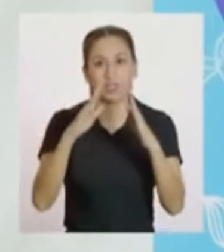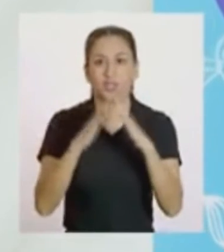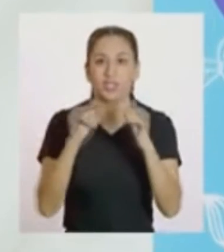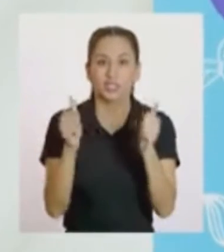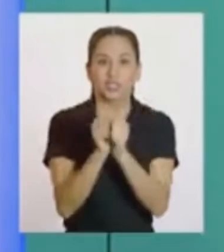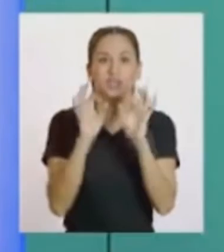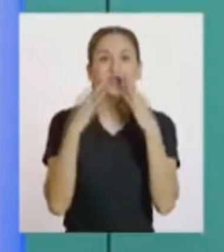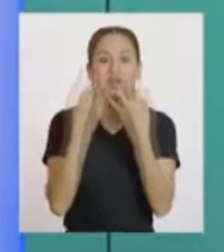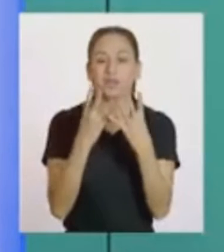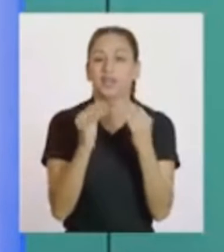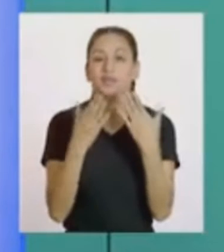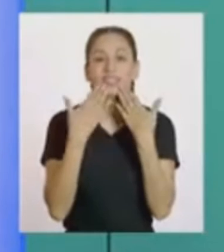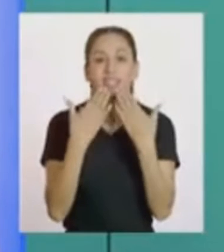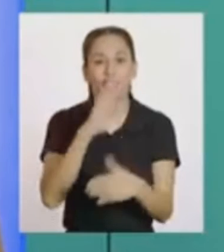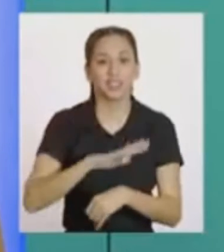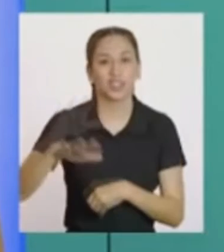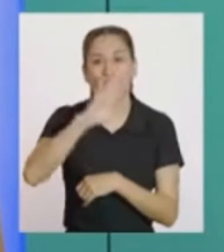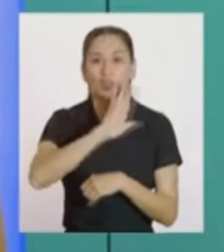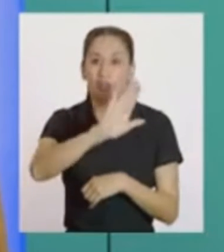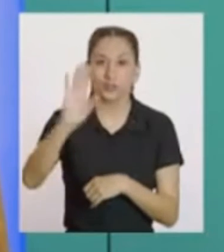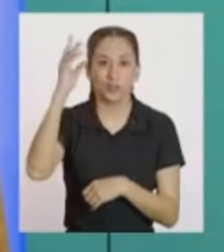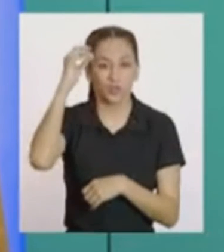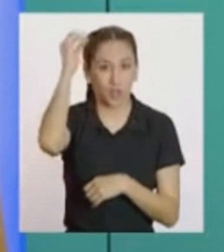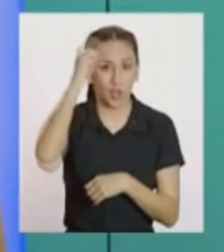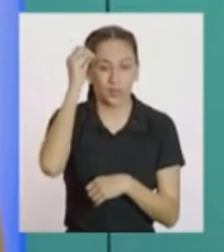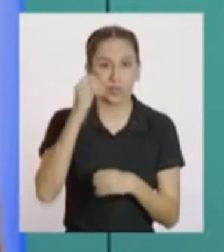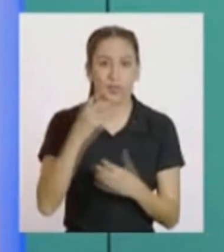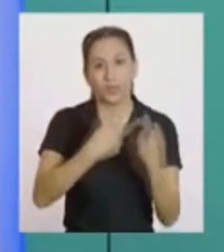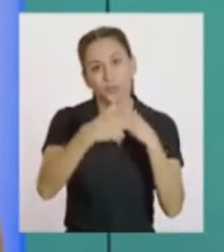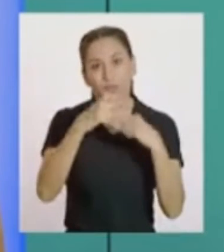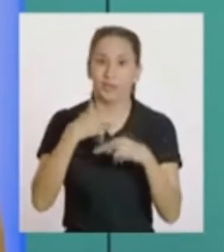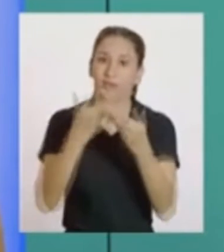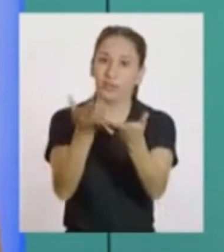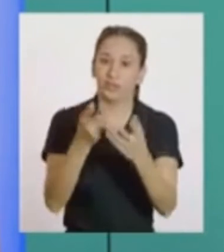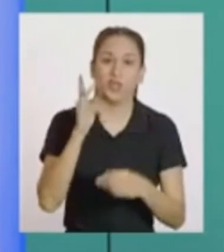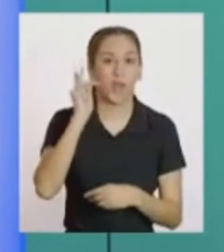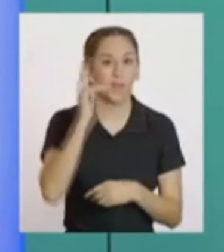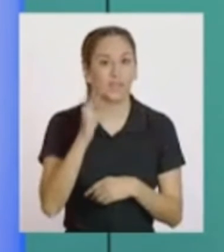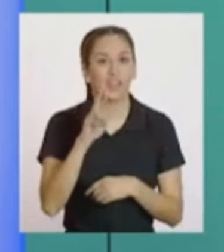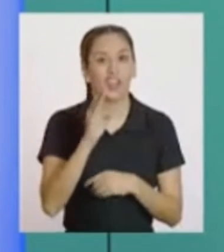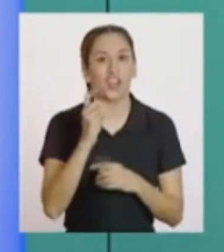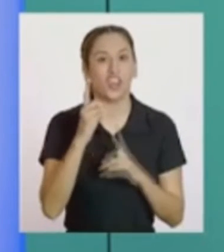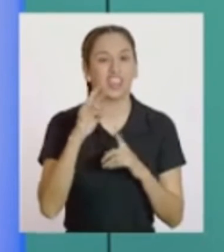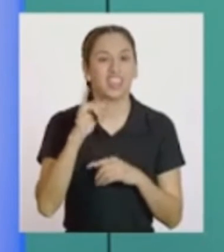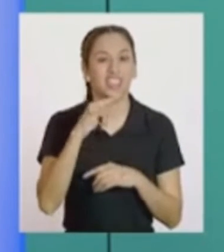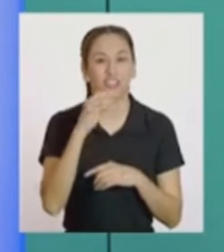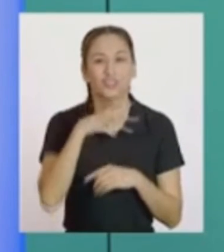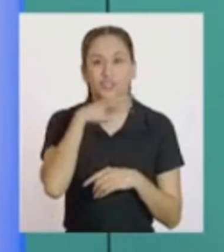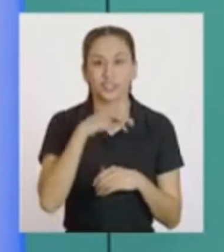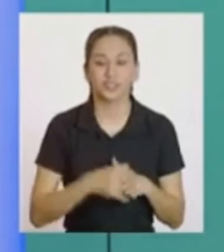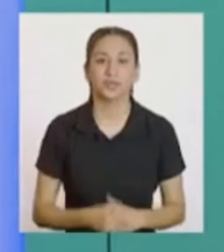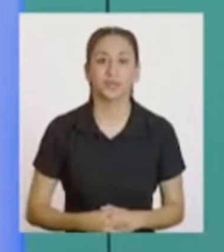sus familias. Muchas gracias a todas y todos por su participación. Vuelvo con ustedes, profesora, Rodrigo y